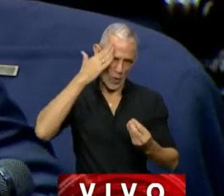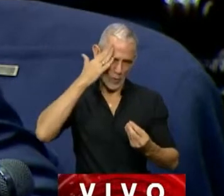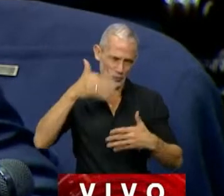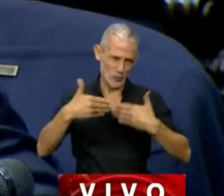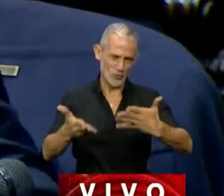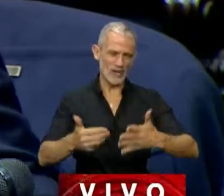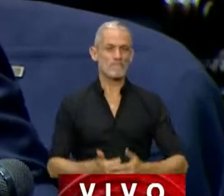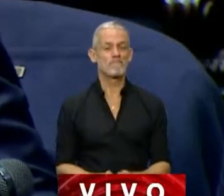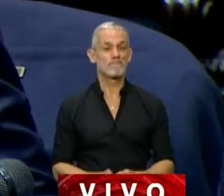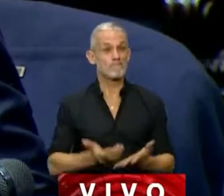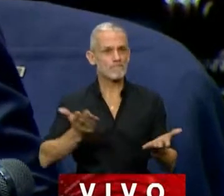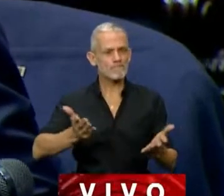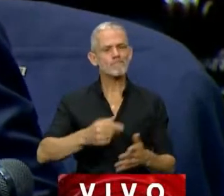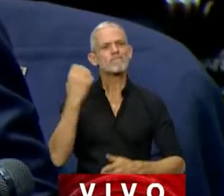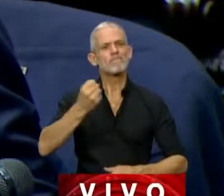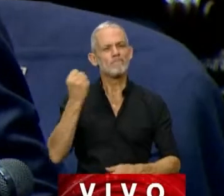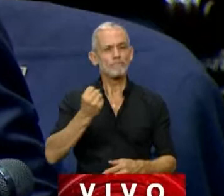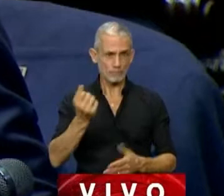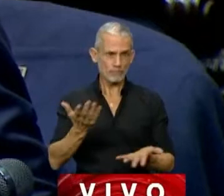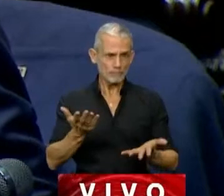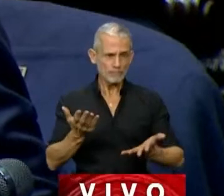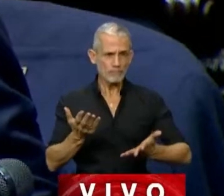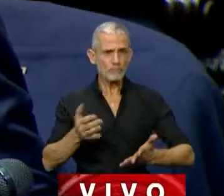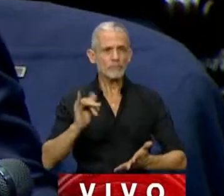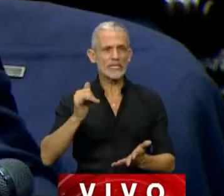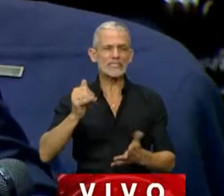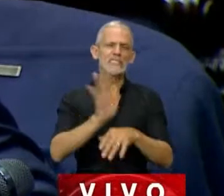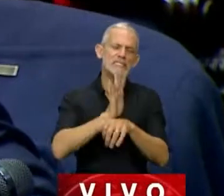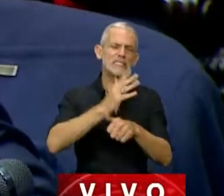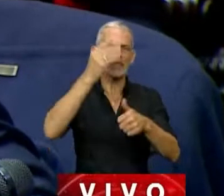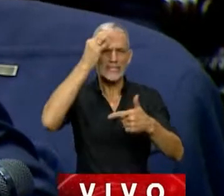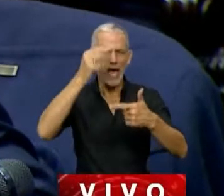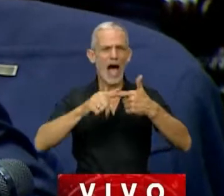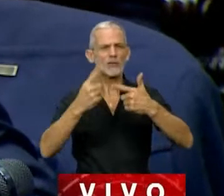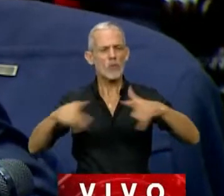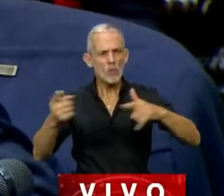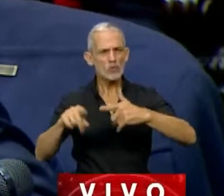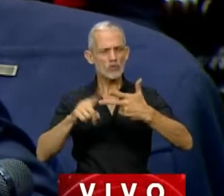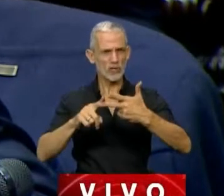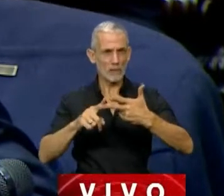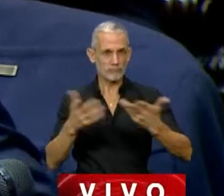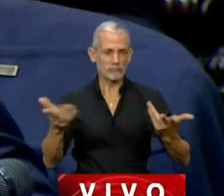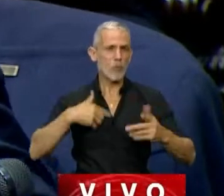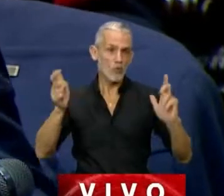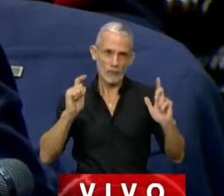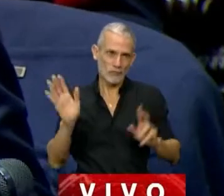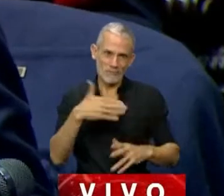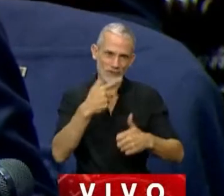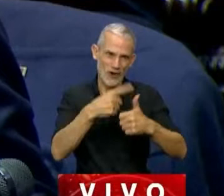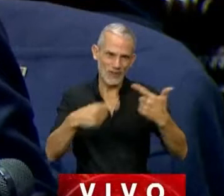muy importante, obviamente, el cine, el teatro, la música, de la cual